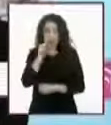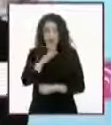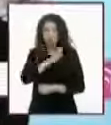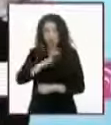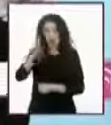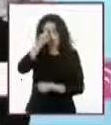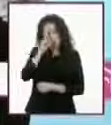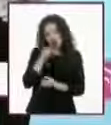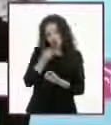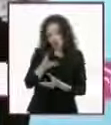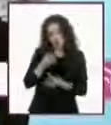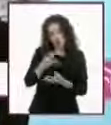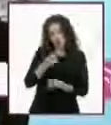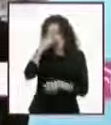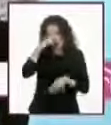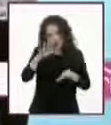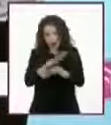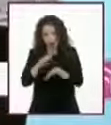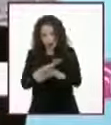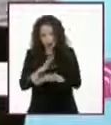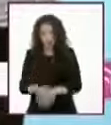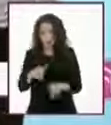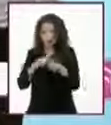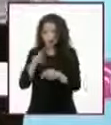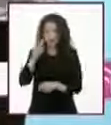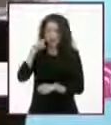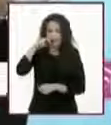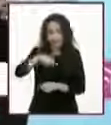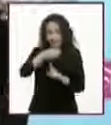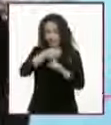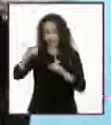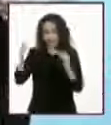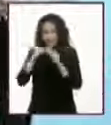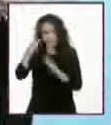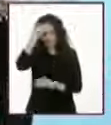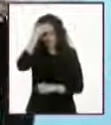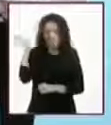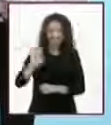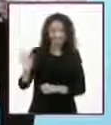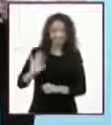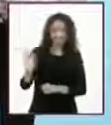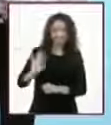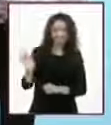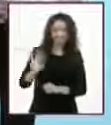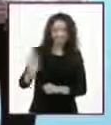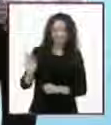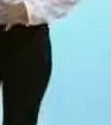Continúen viendo la programación de Aprende en Casa. ¡Hasta pronto!